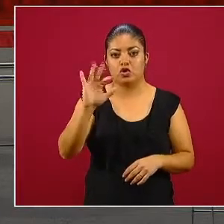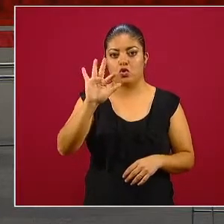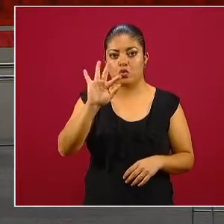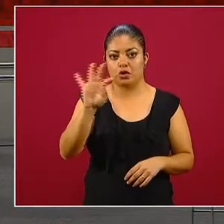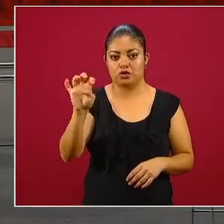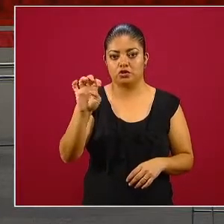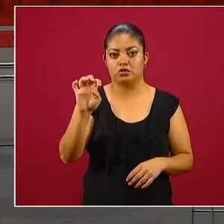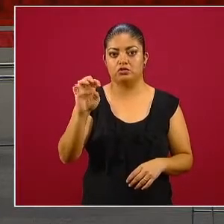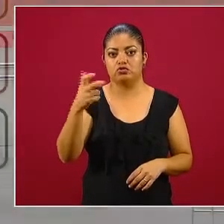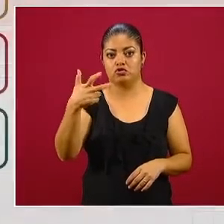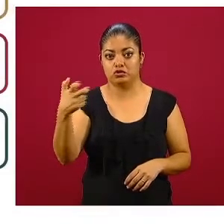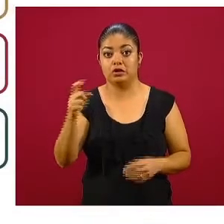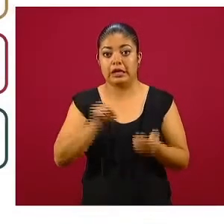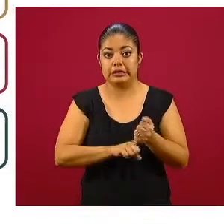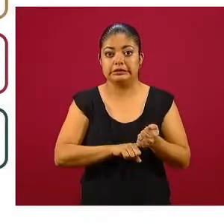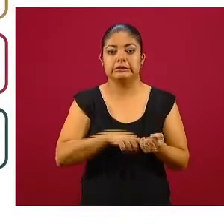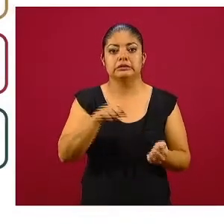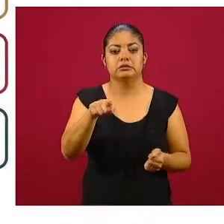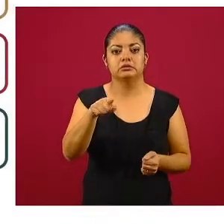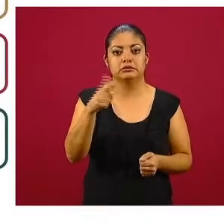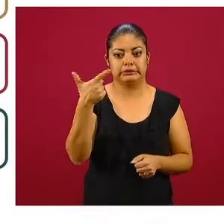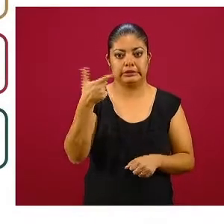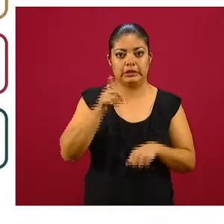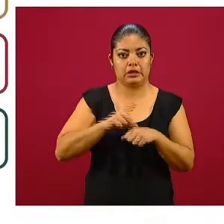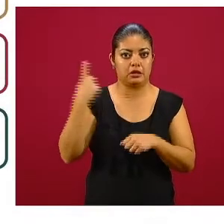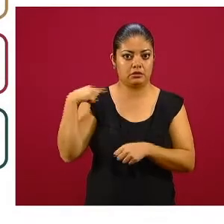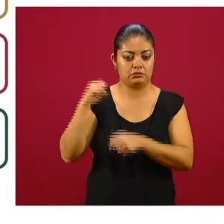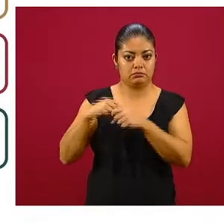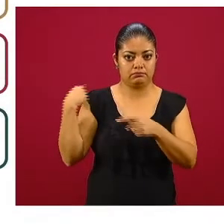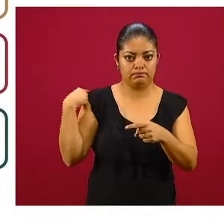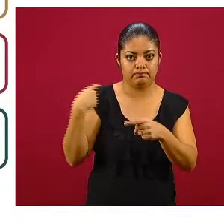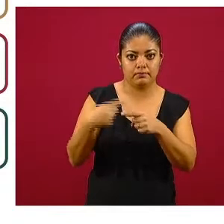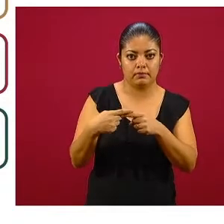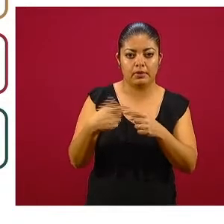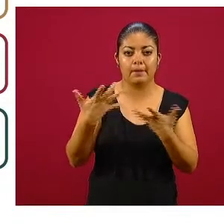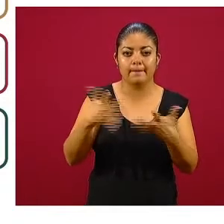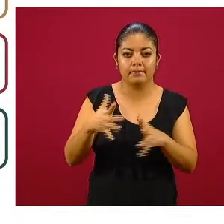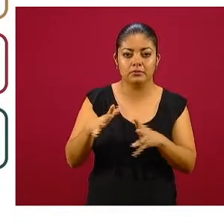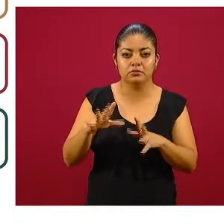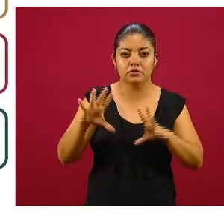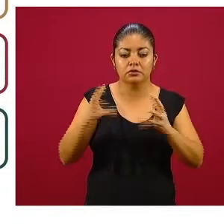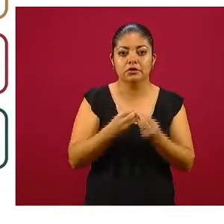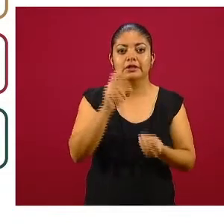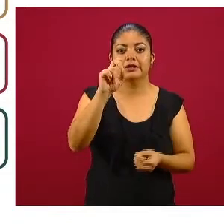800-0044-800 en los últimos 7 días ha recibido un total o recibió un total de